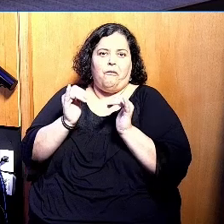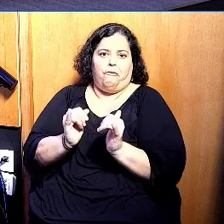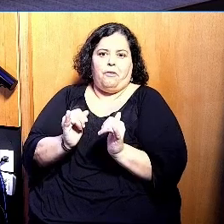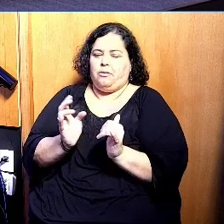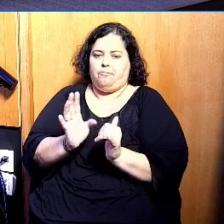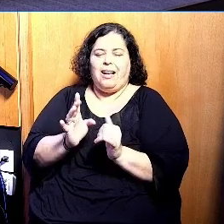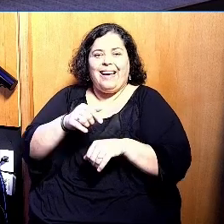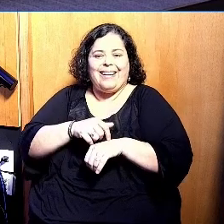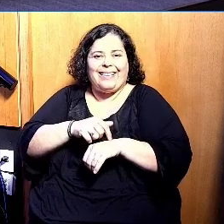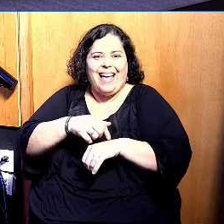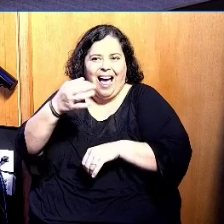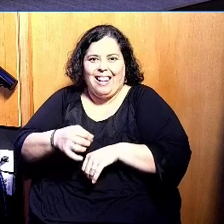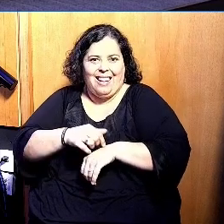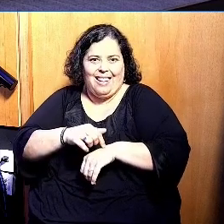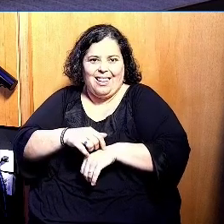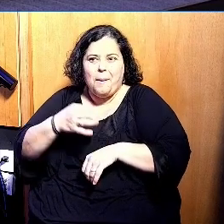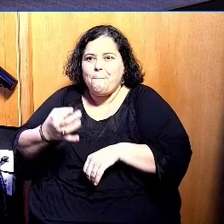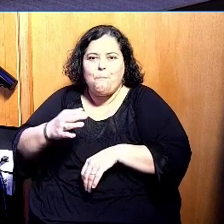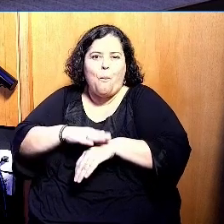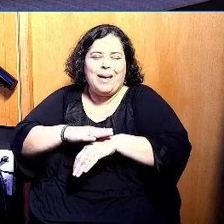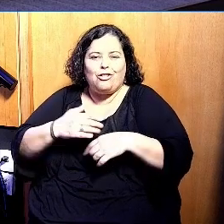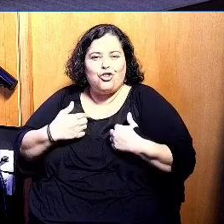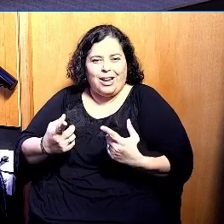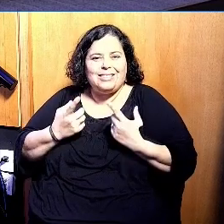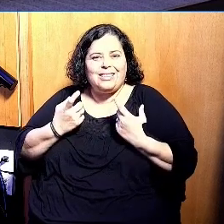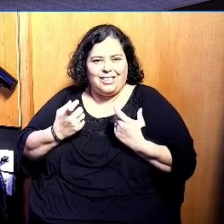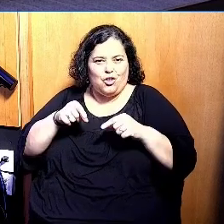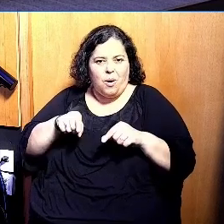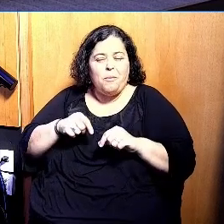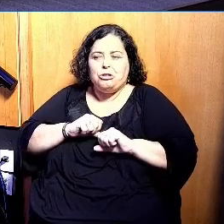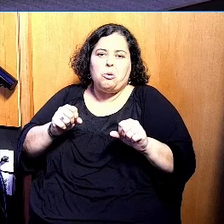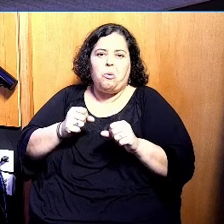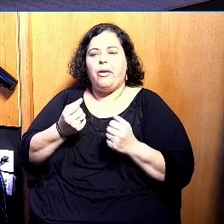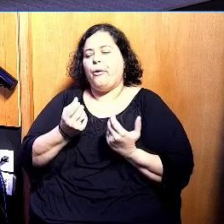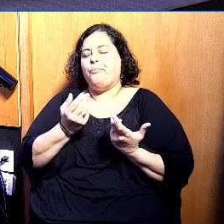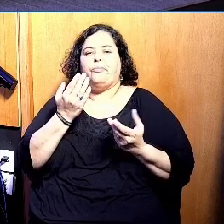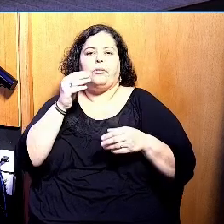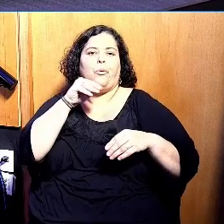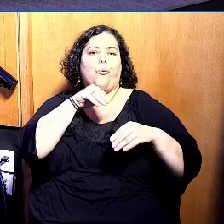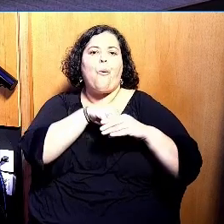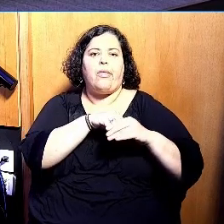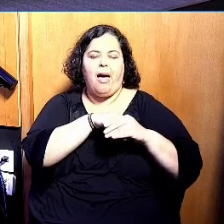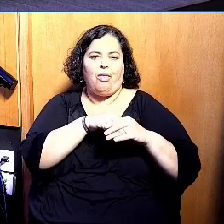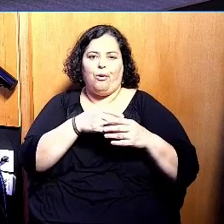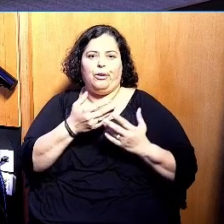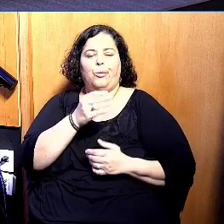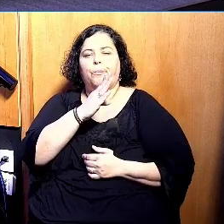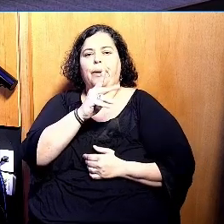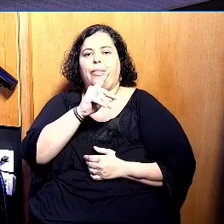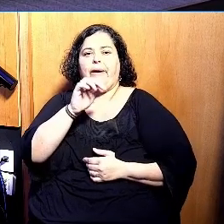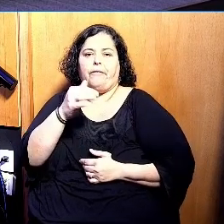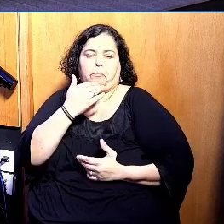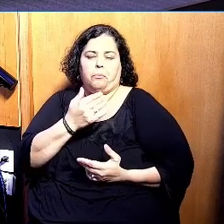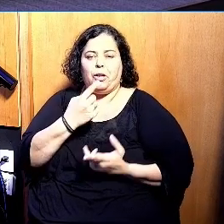en tiempo real, ¿no? Y de forma oportuna, porque yo puedo tener todo esto en un PDF y en realidad no me sirve